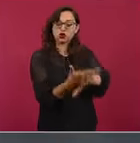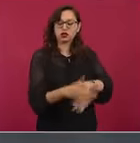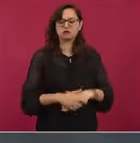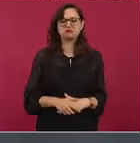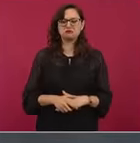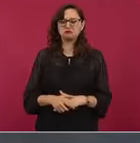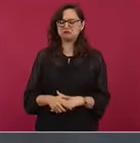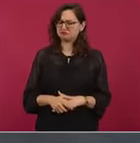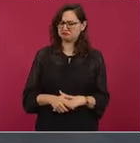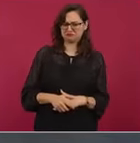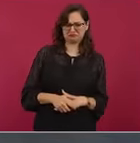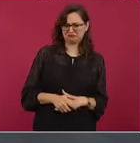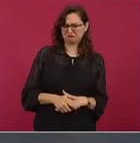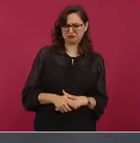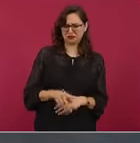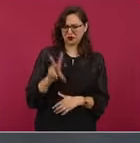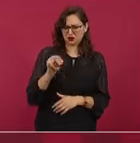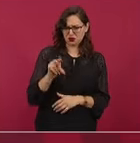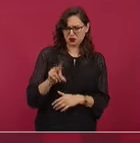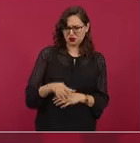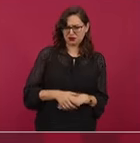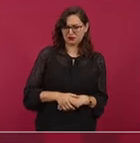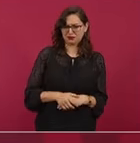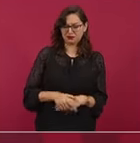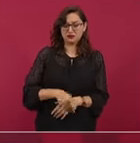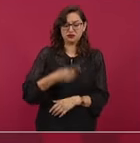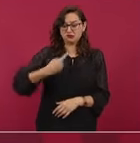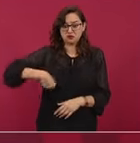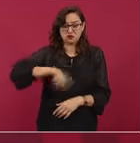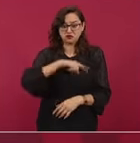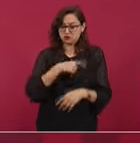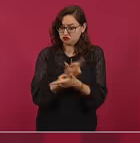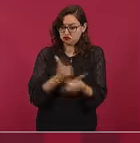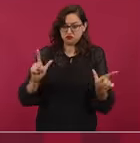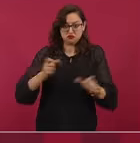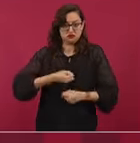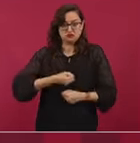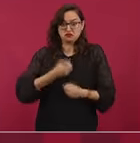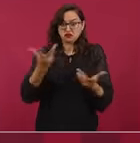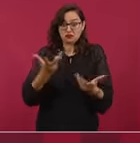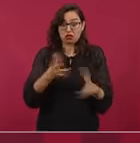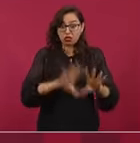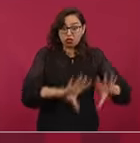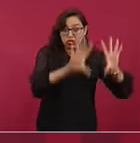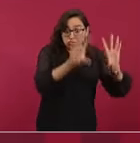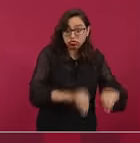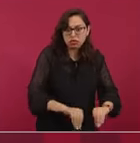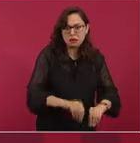No, nosotros garantizamos la libertad de expresión. Nadie es censurado.